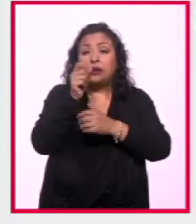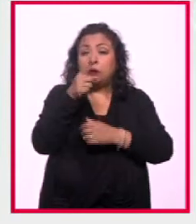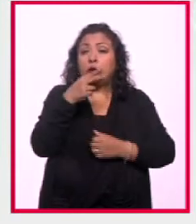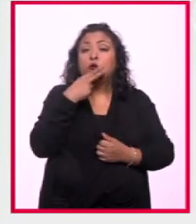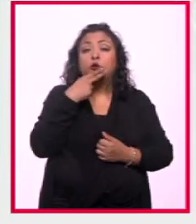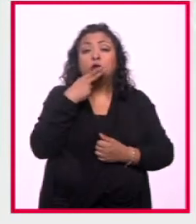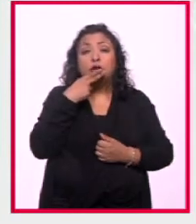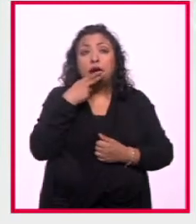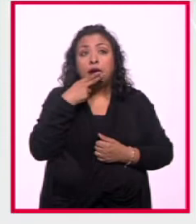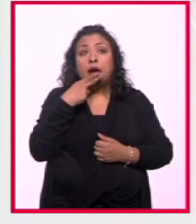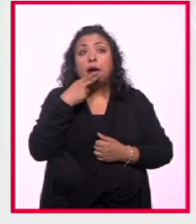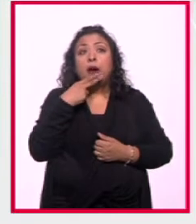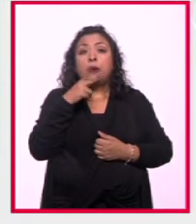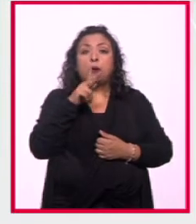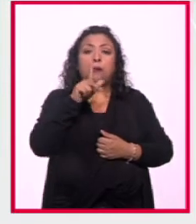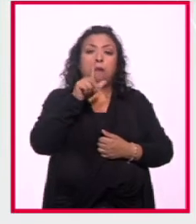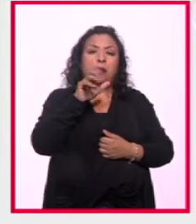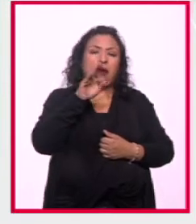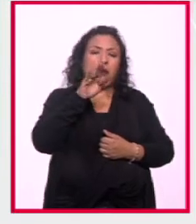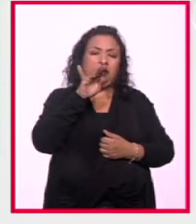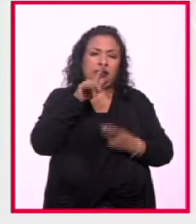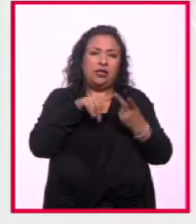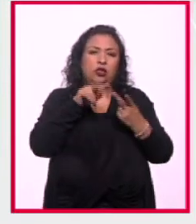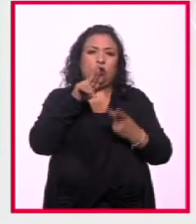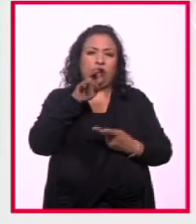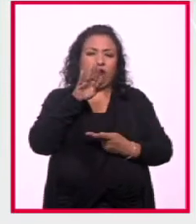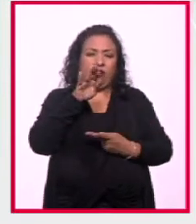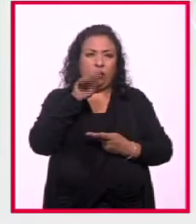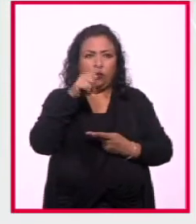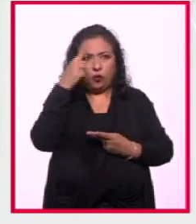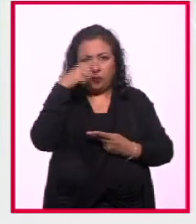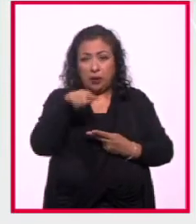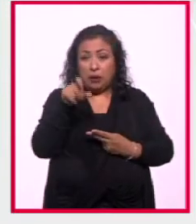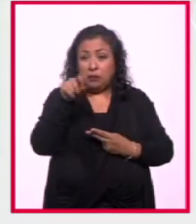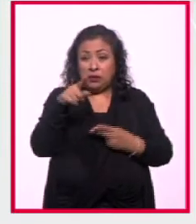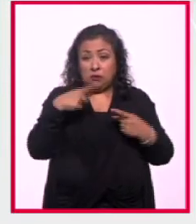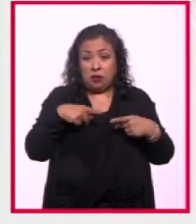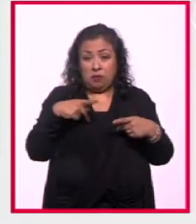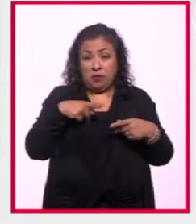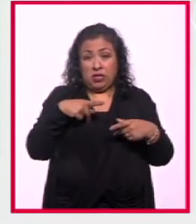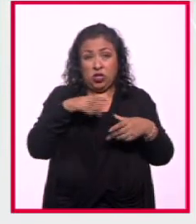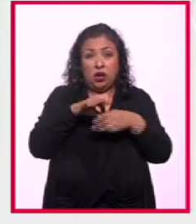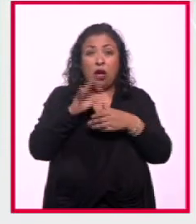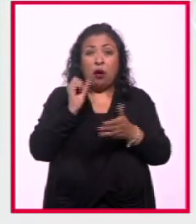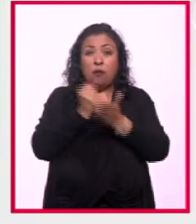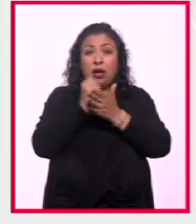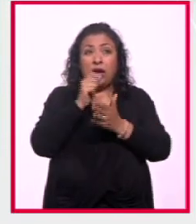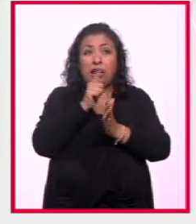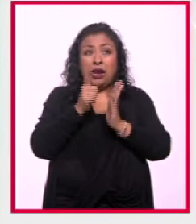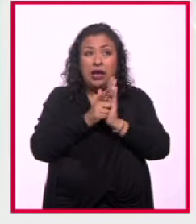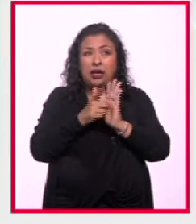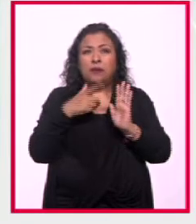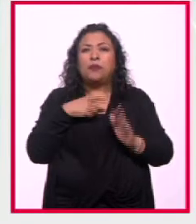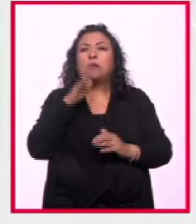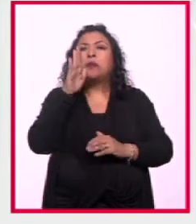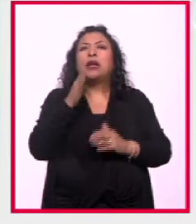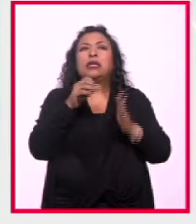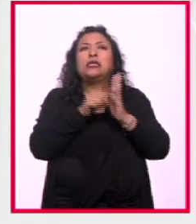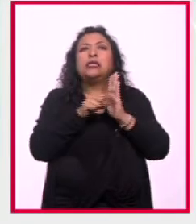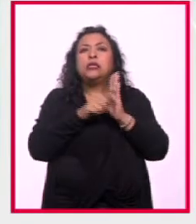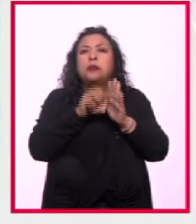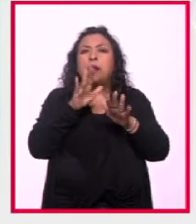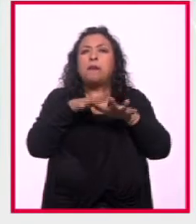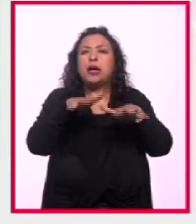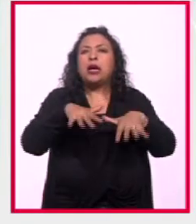aplicaron el plebiscito el referéndum para que no fueran los legisladores los que aprobaran las leyes para poder una una especie de sistema más